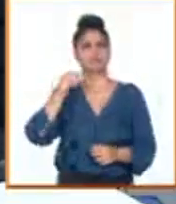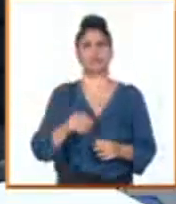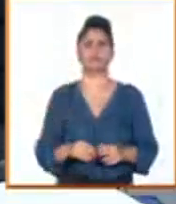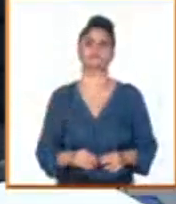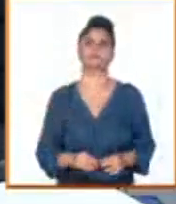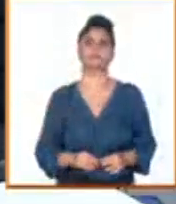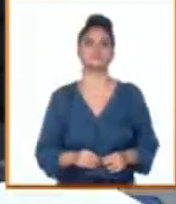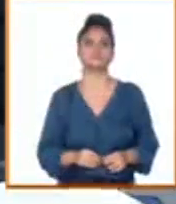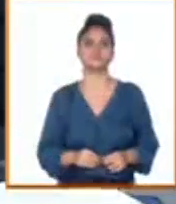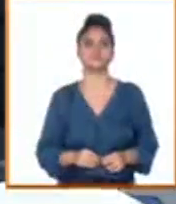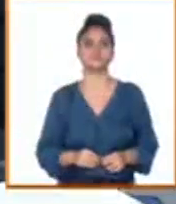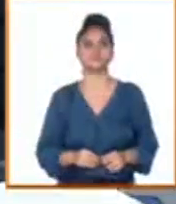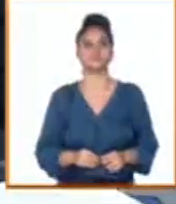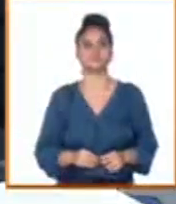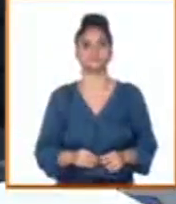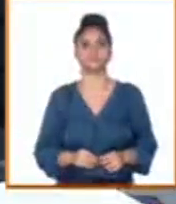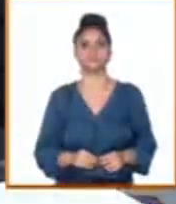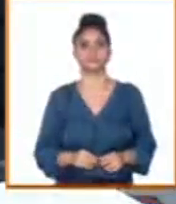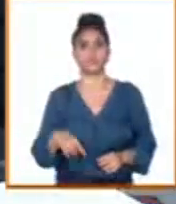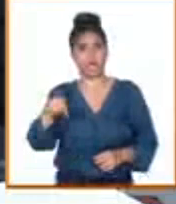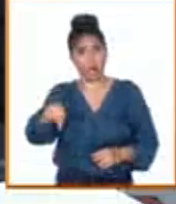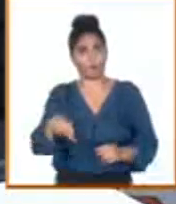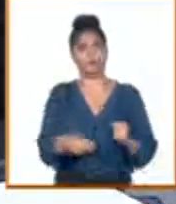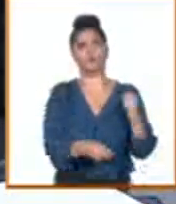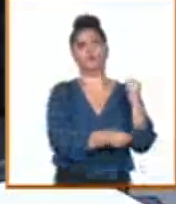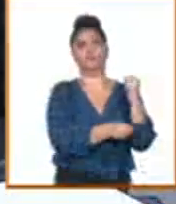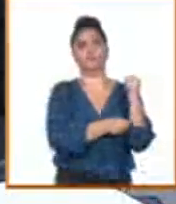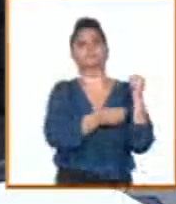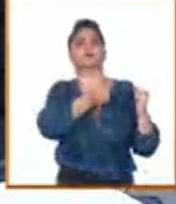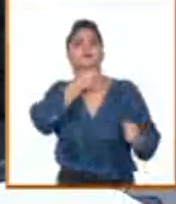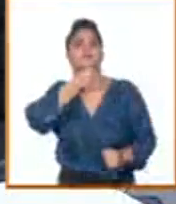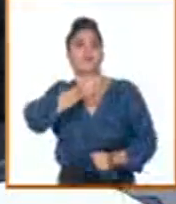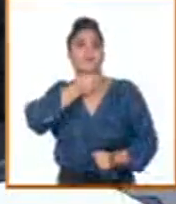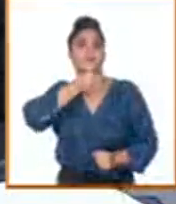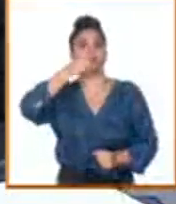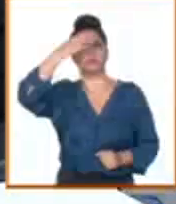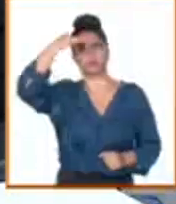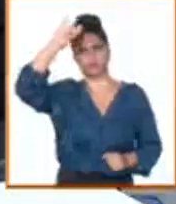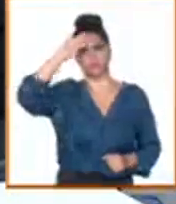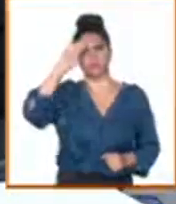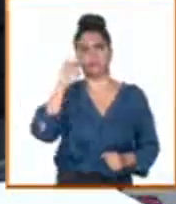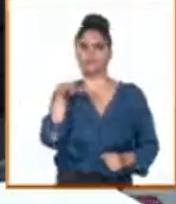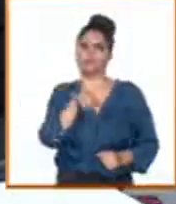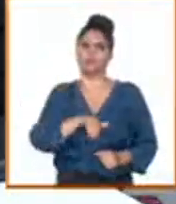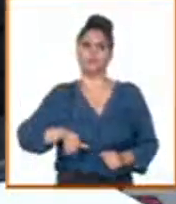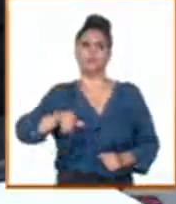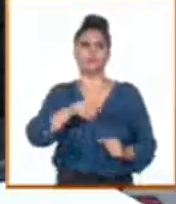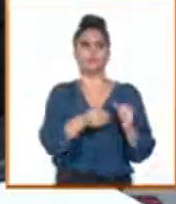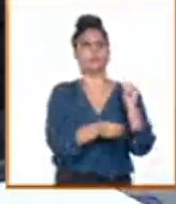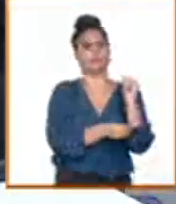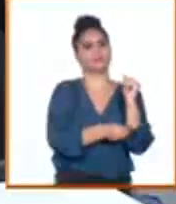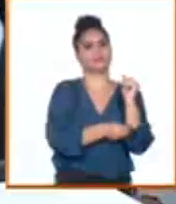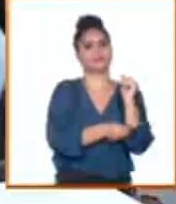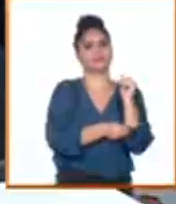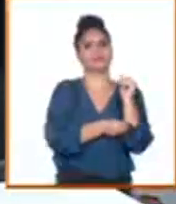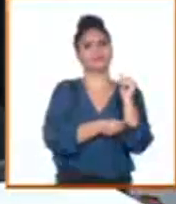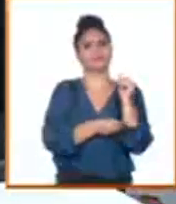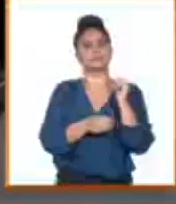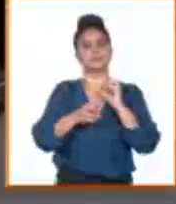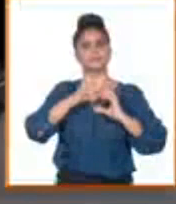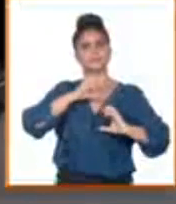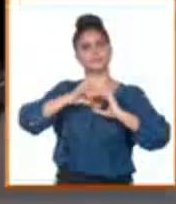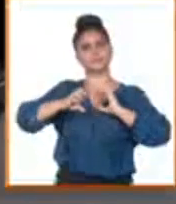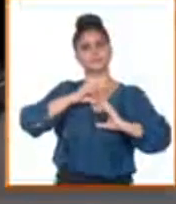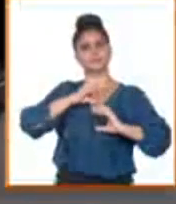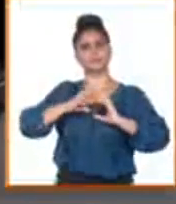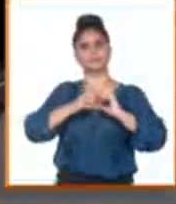una fortaleza para los periodistas cubanos, como también es una fortaleza para los comunicadores. Y como también una